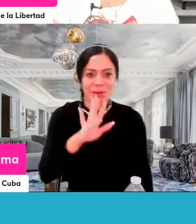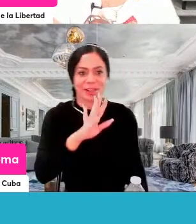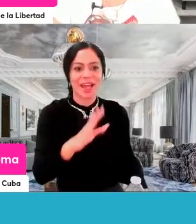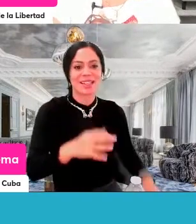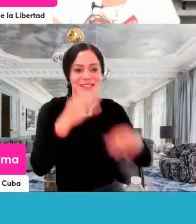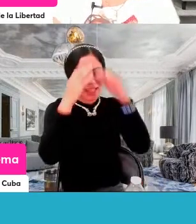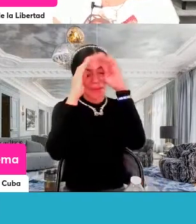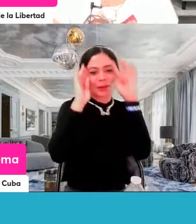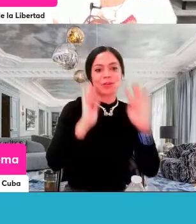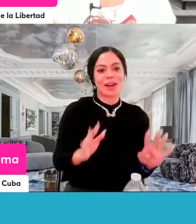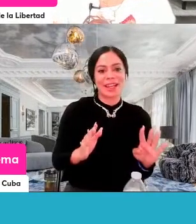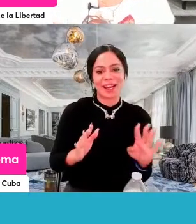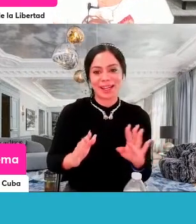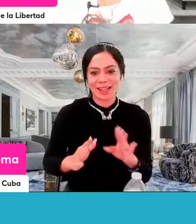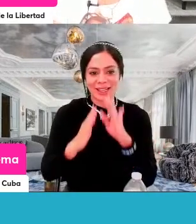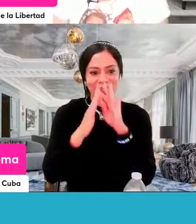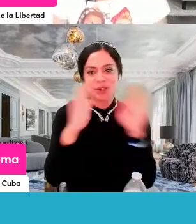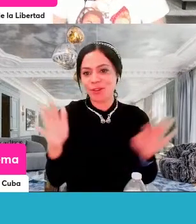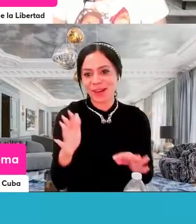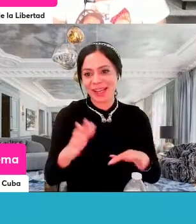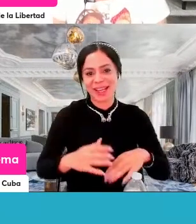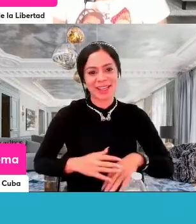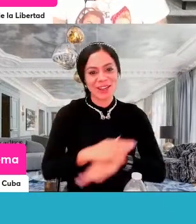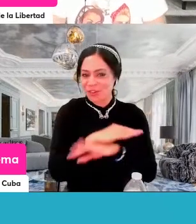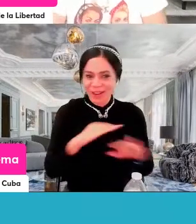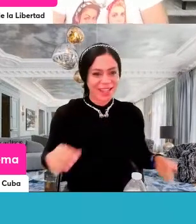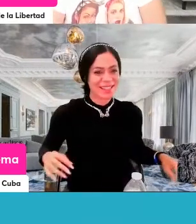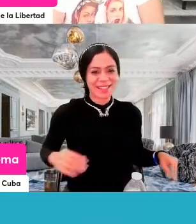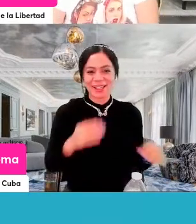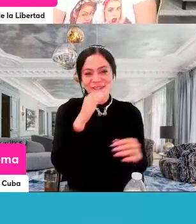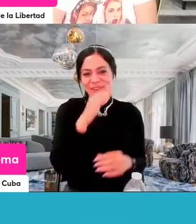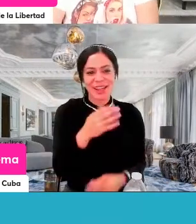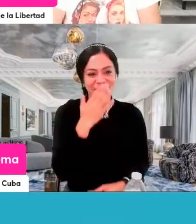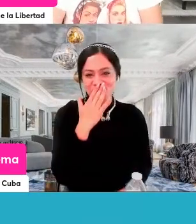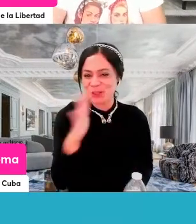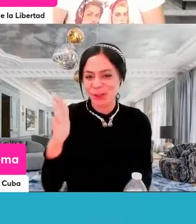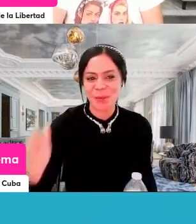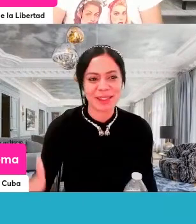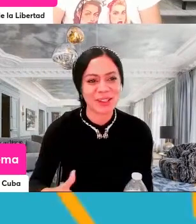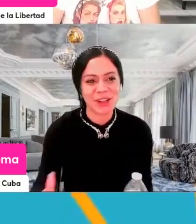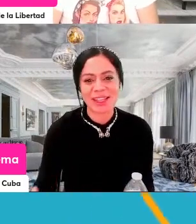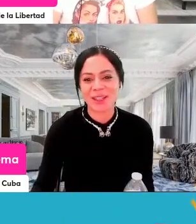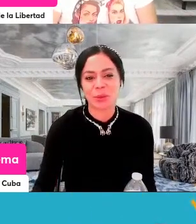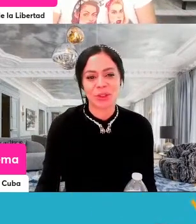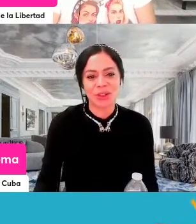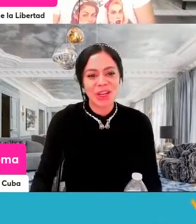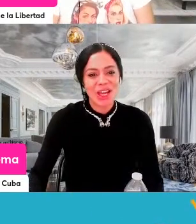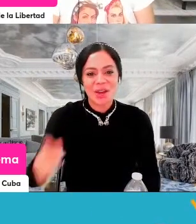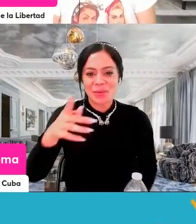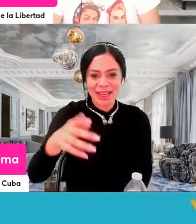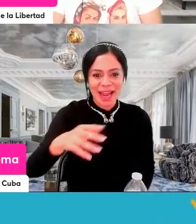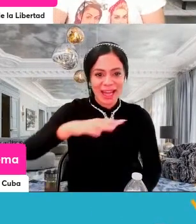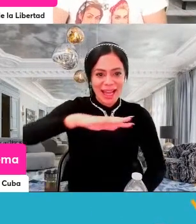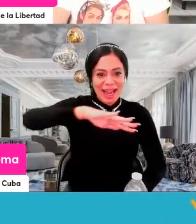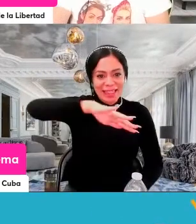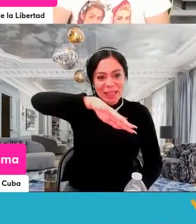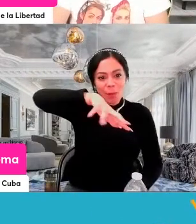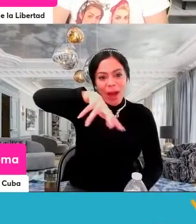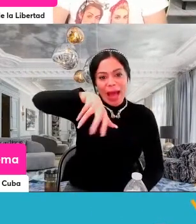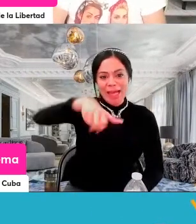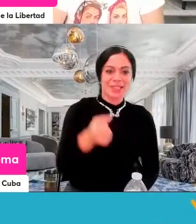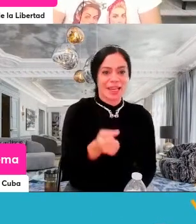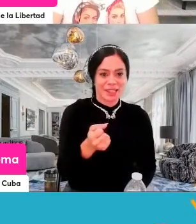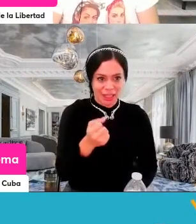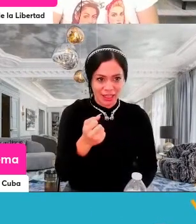encanta, de verdad. Siempre, no falla. No falla, Sere, no falla. Luz para ti todos los días este mundo. Mira, el